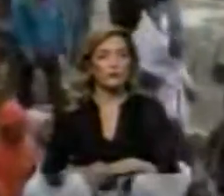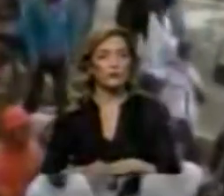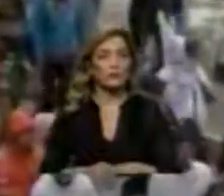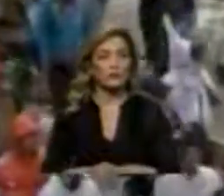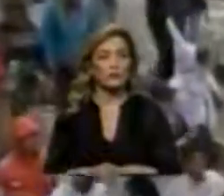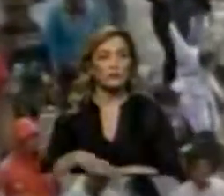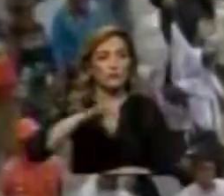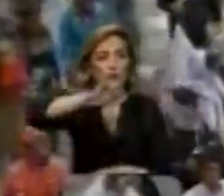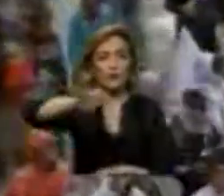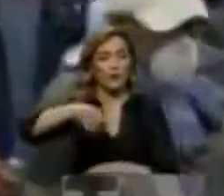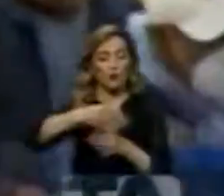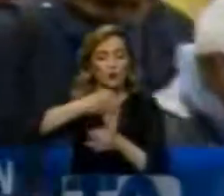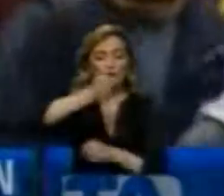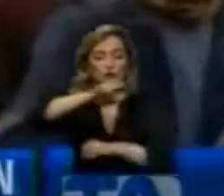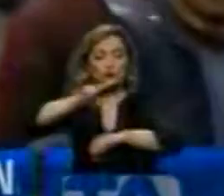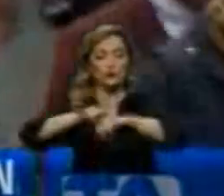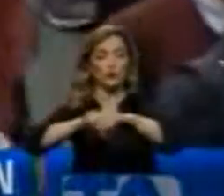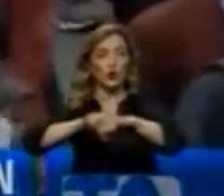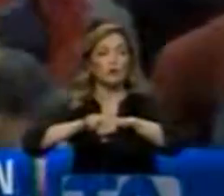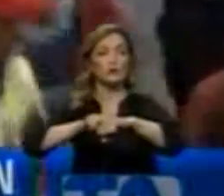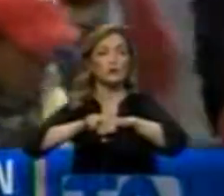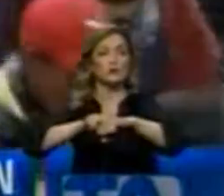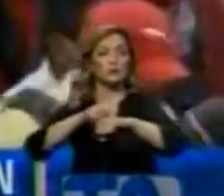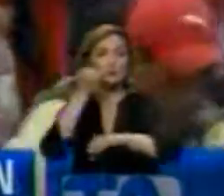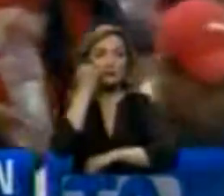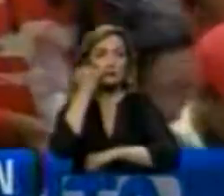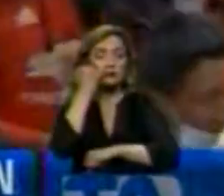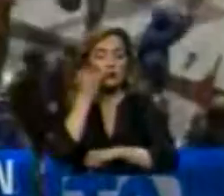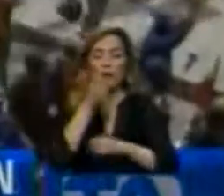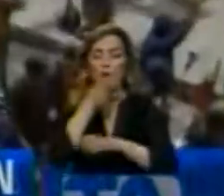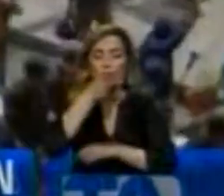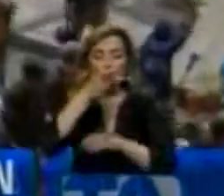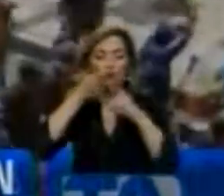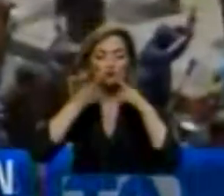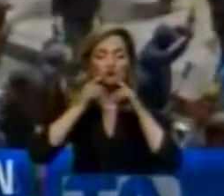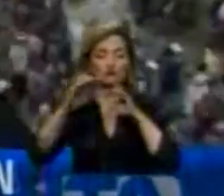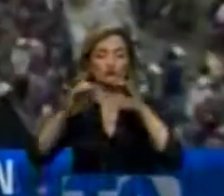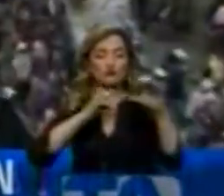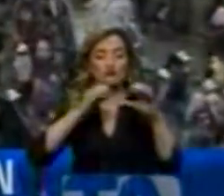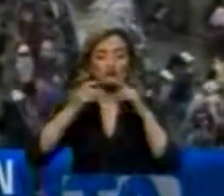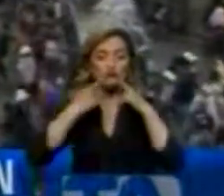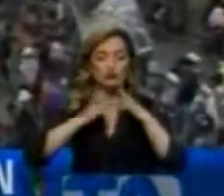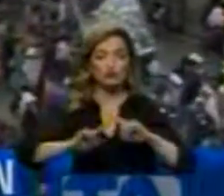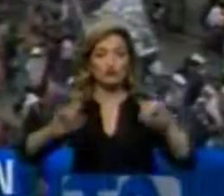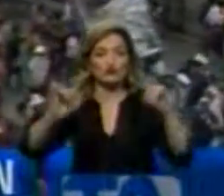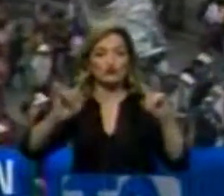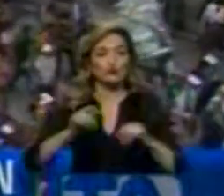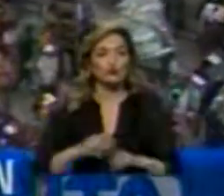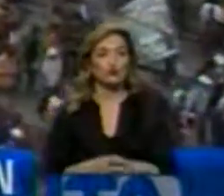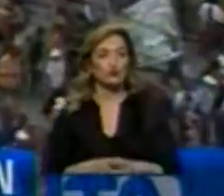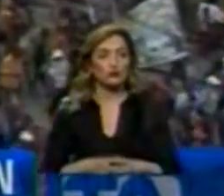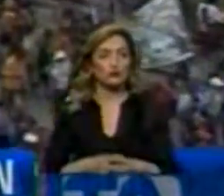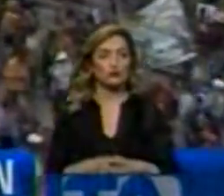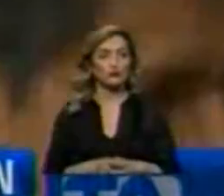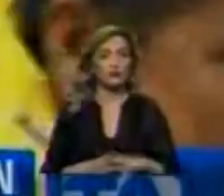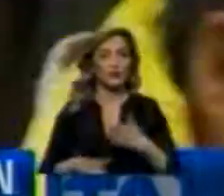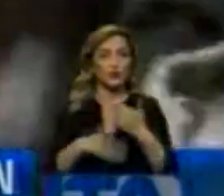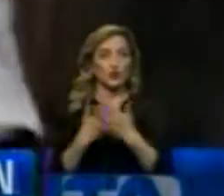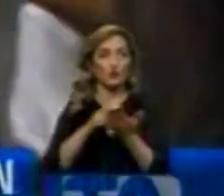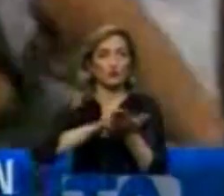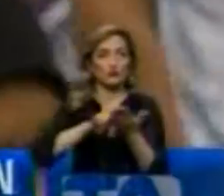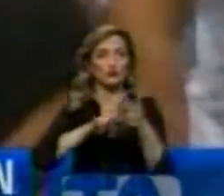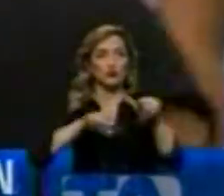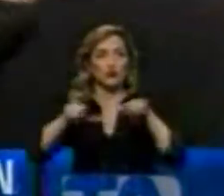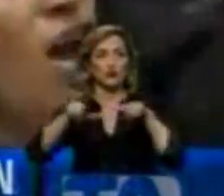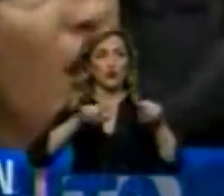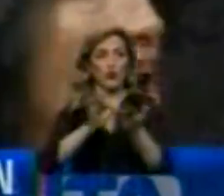Este jueves la CONAIE lo hizo público mediante un comunicado. A través de lo que llamaron una minga plurinacional, se reunirán en un